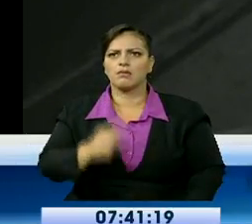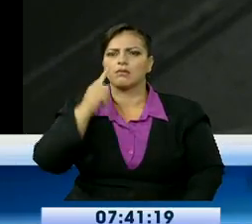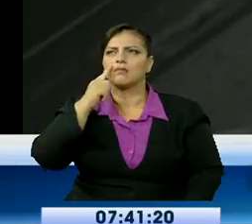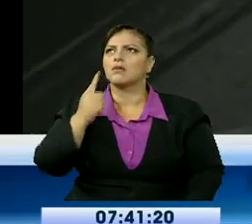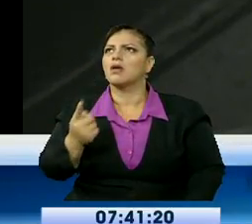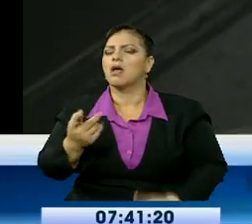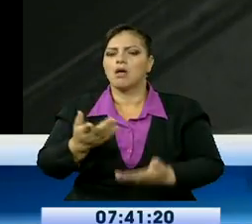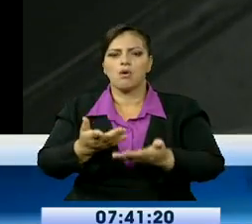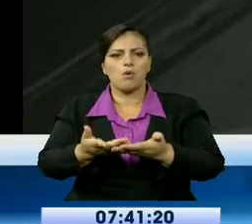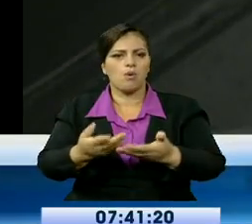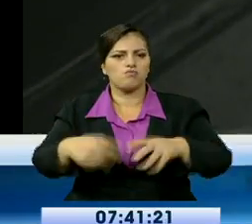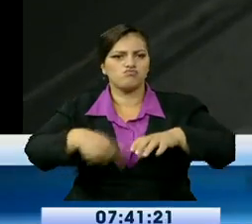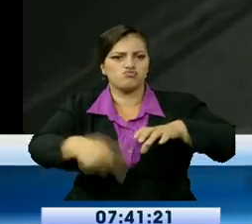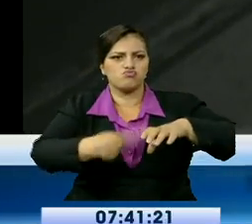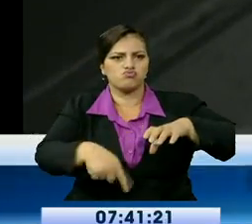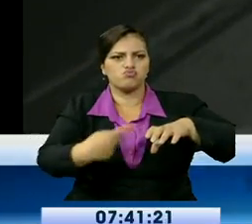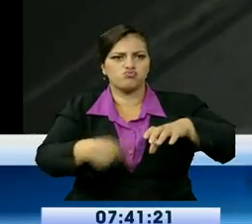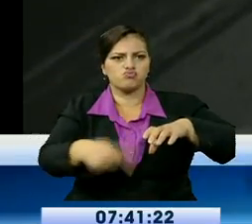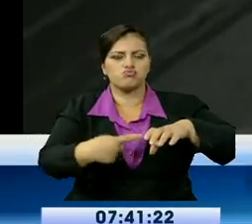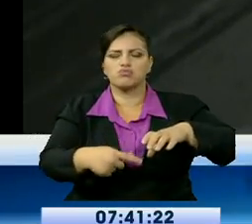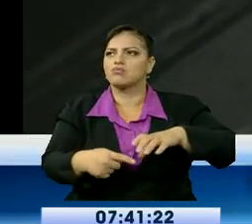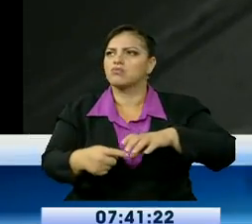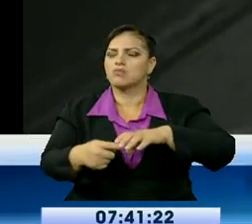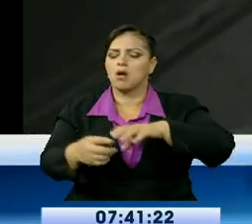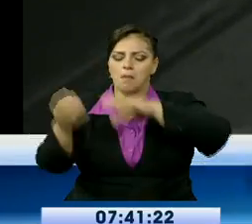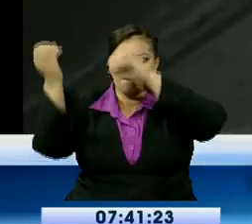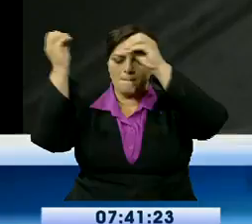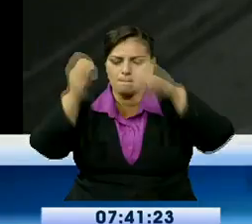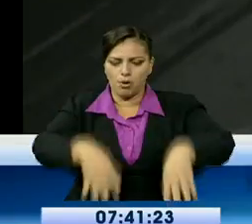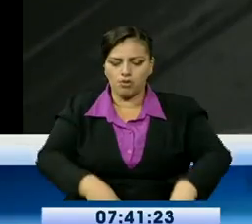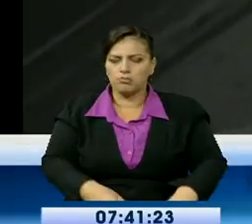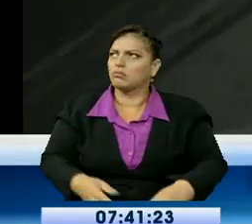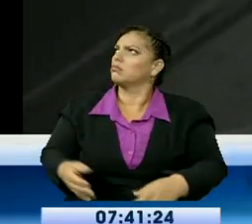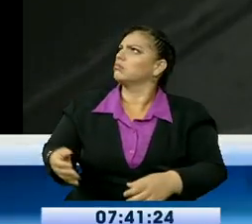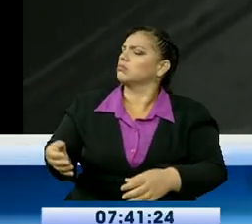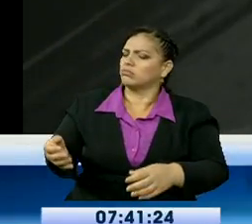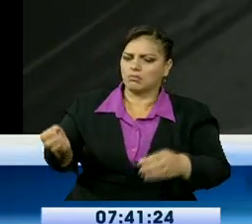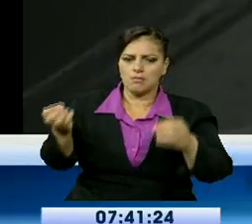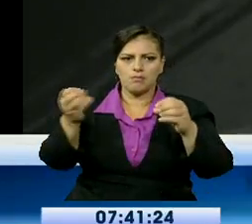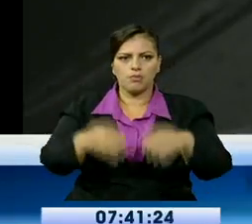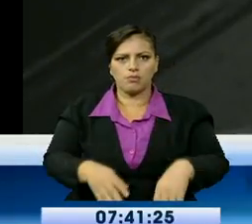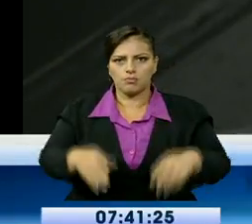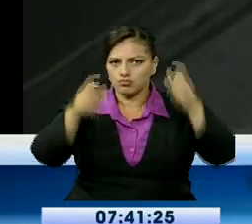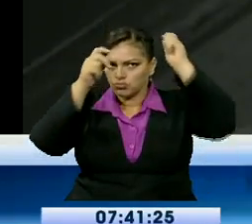bomba eléctrica y segundos después, la gorra del delincuente.